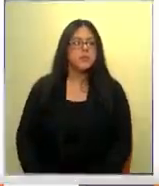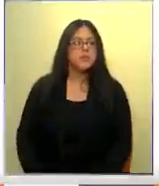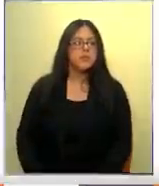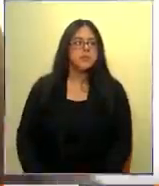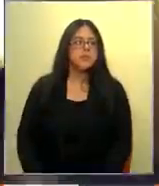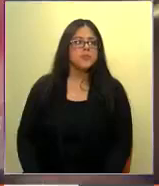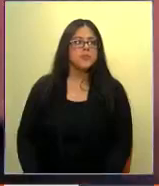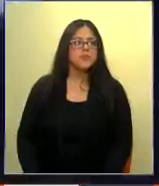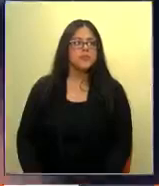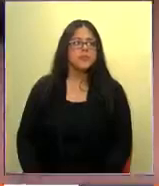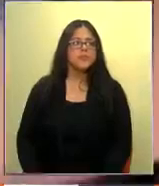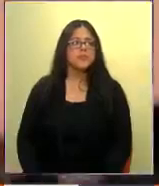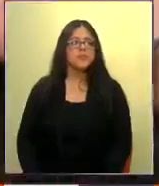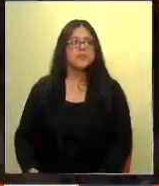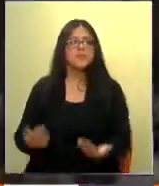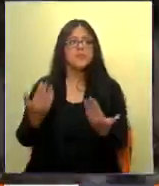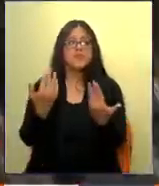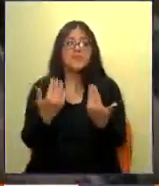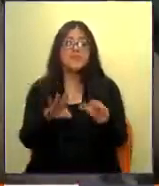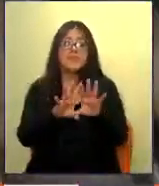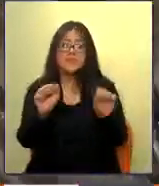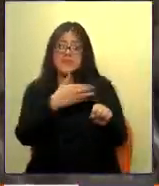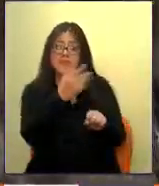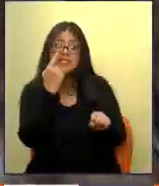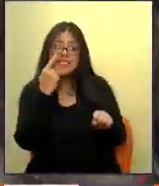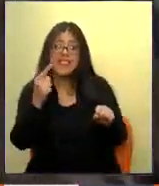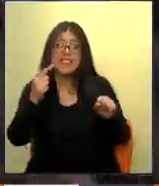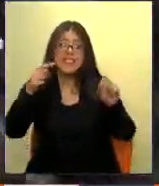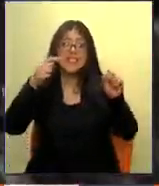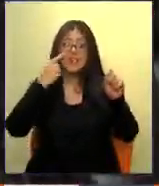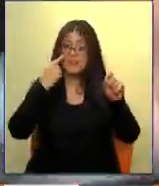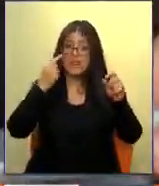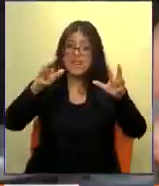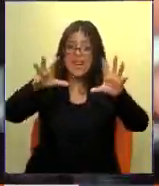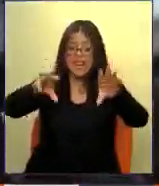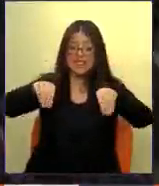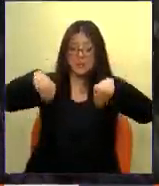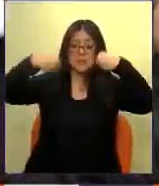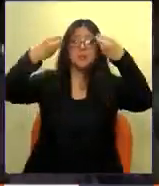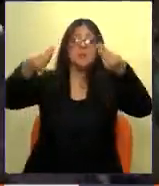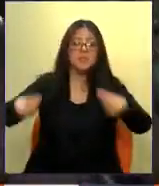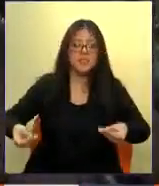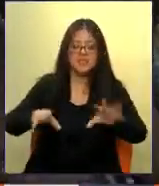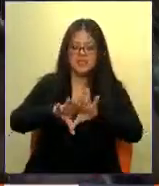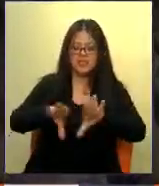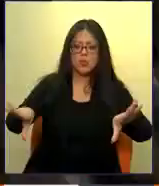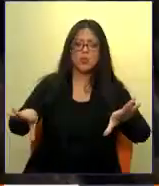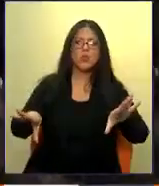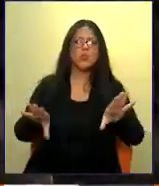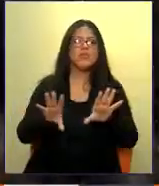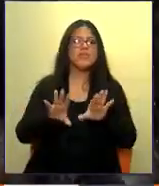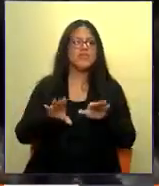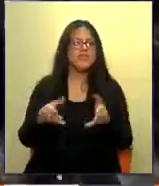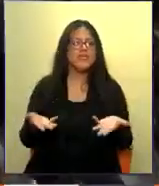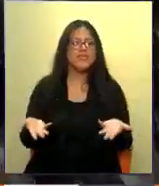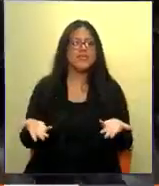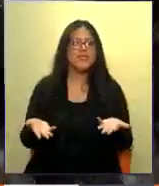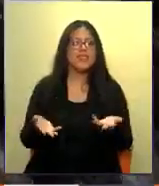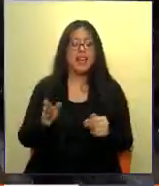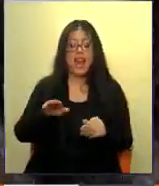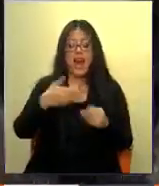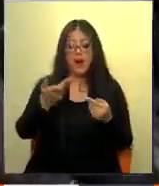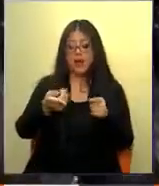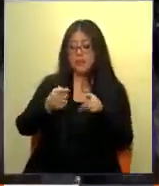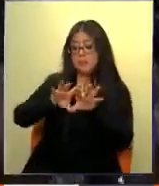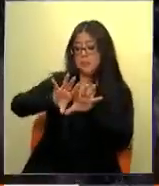Ya tenemos sellada nuestra platea de cerdo por un ladito, mira. Ahí está. La damos vuelta a la otra al